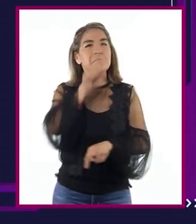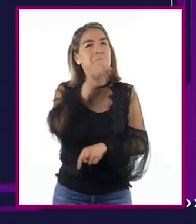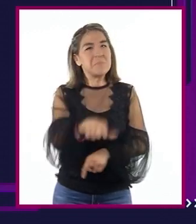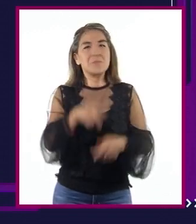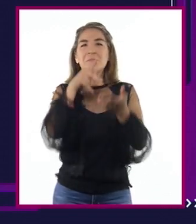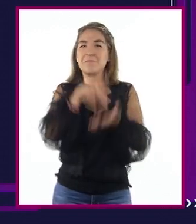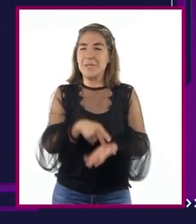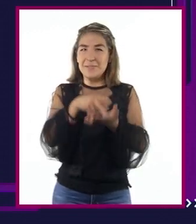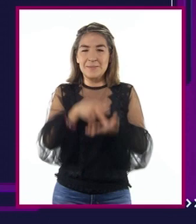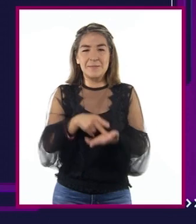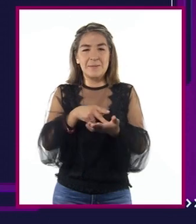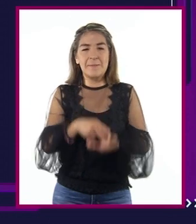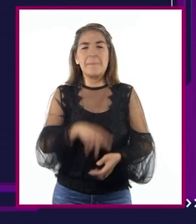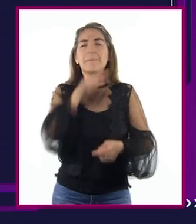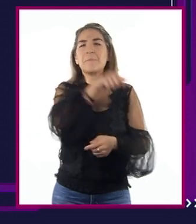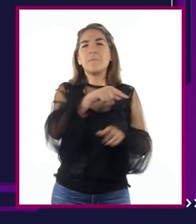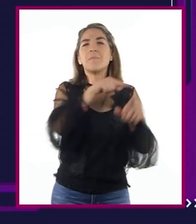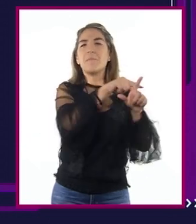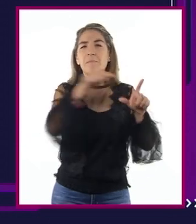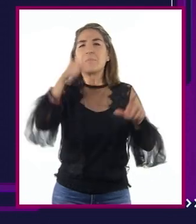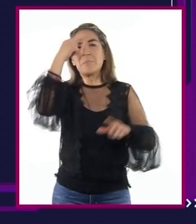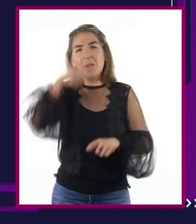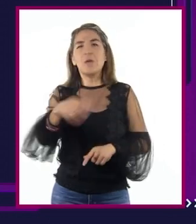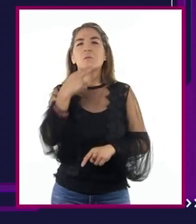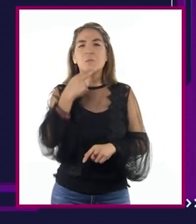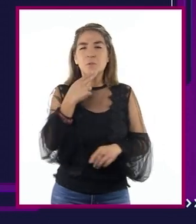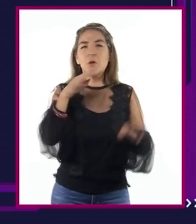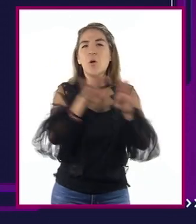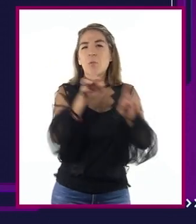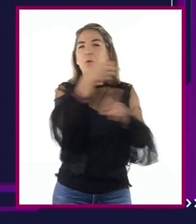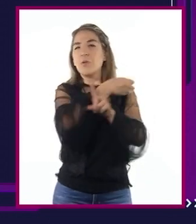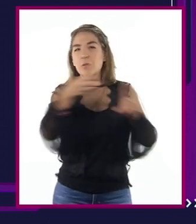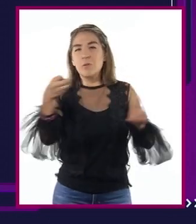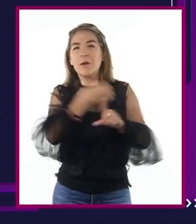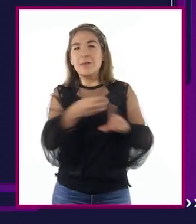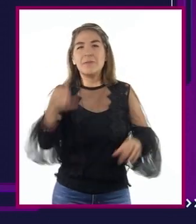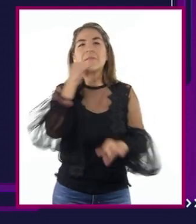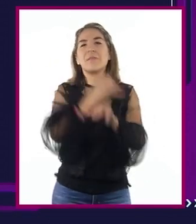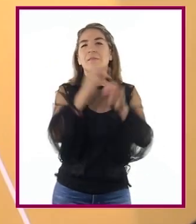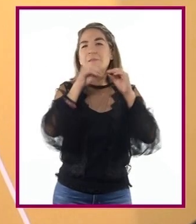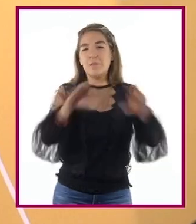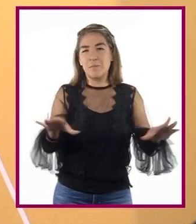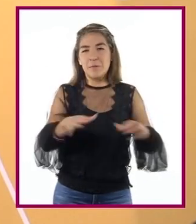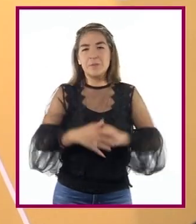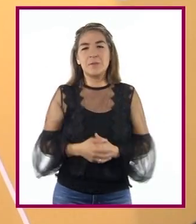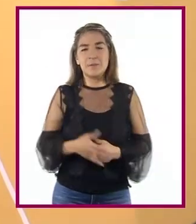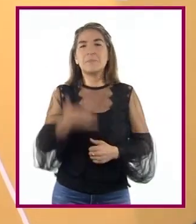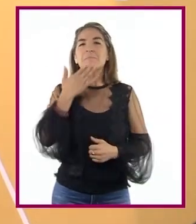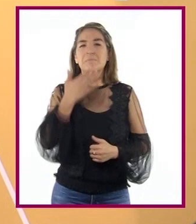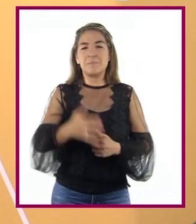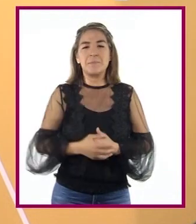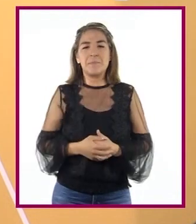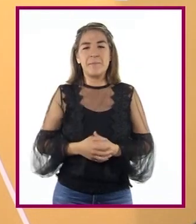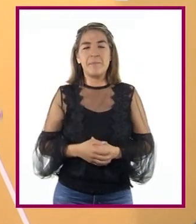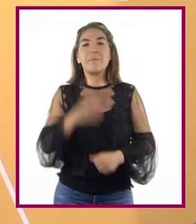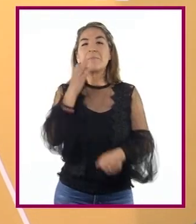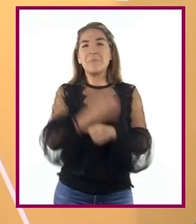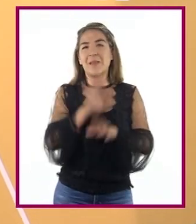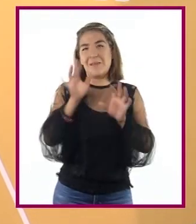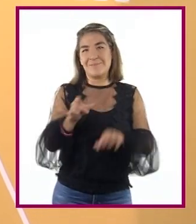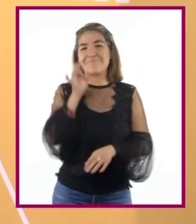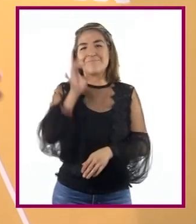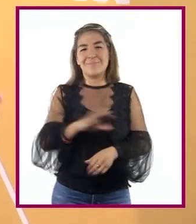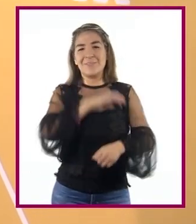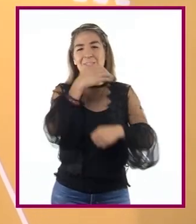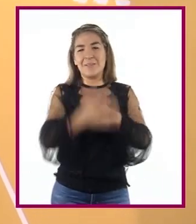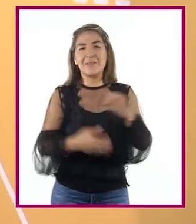La gráfica de líneas es de gran utilidad para organizar y manejar la información. Bien, ya casi llegamos al